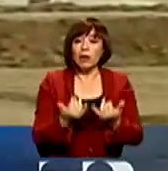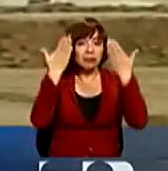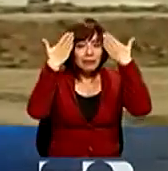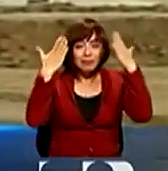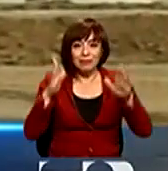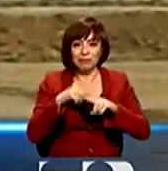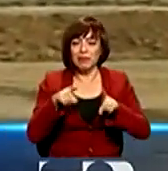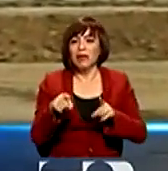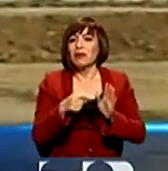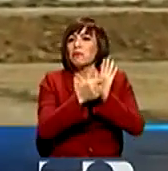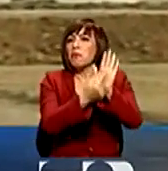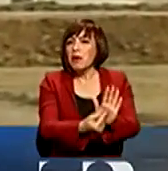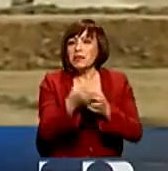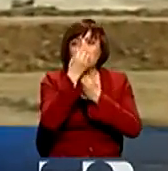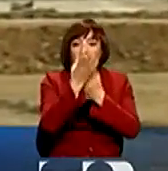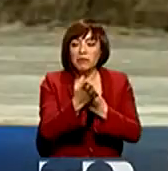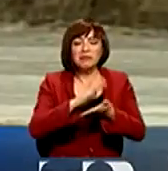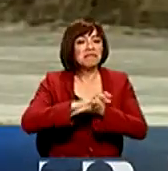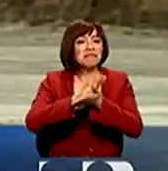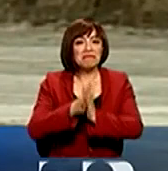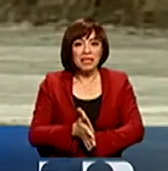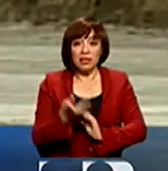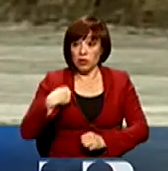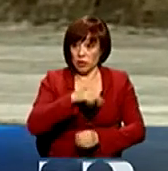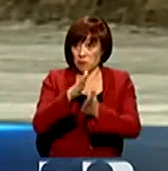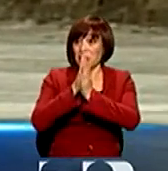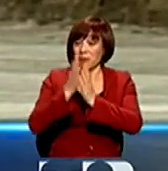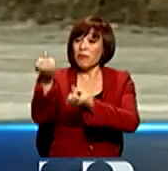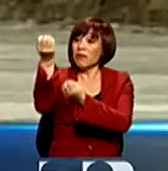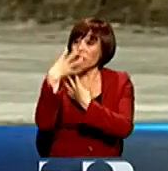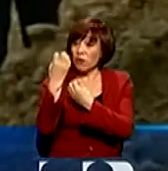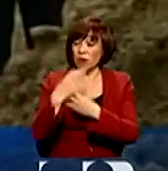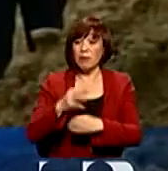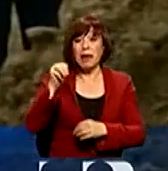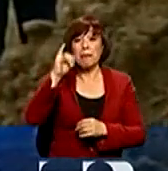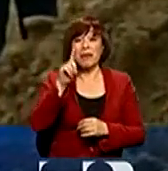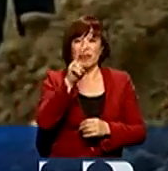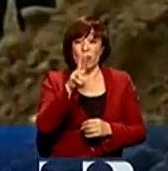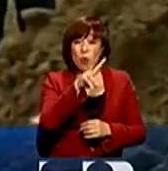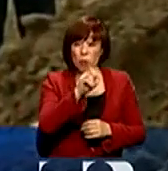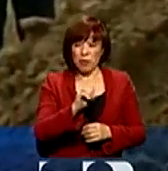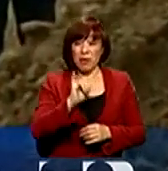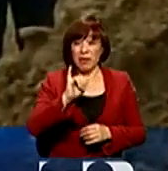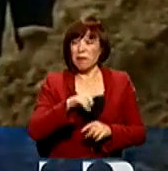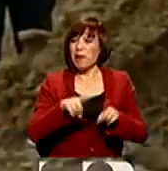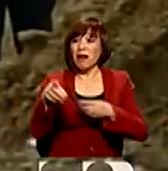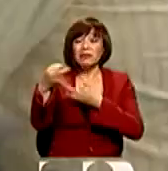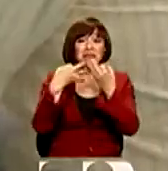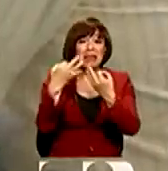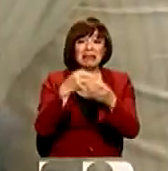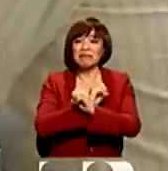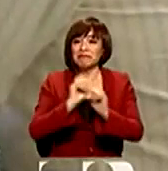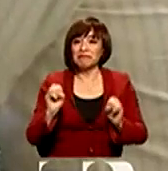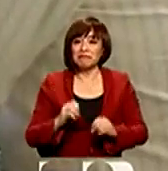pues no consta en el informe y pese a que solicitamos información desde la semana pasada al MIDUBI, hasta el cierre de este reportaje no la obtuvimos.